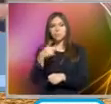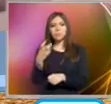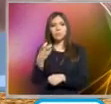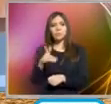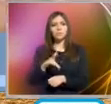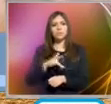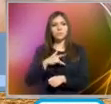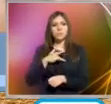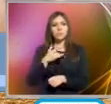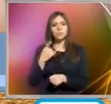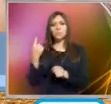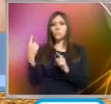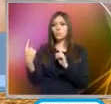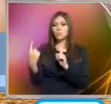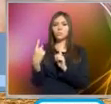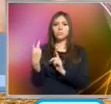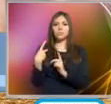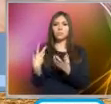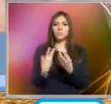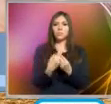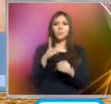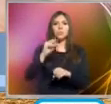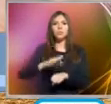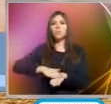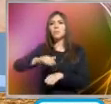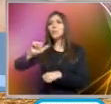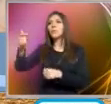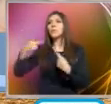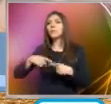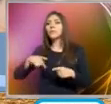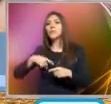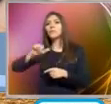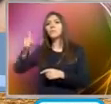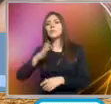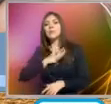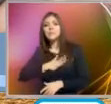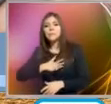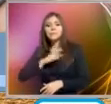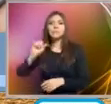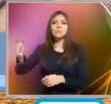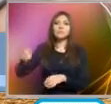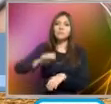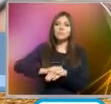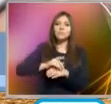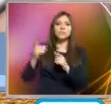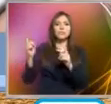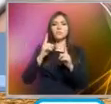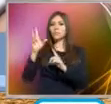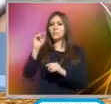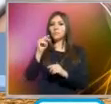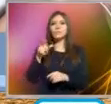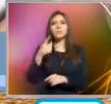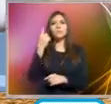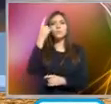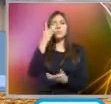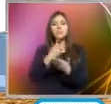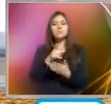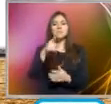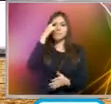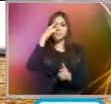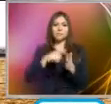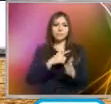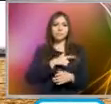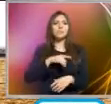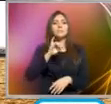es uno y uno, no más, no con terceros. Es decir, el acuerdo que va a haber entre la pareja que tú escojas y Sí. tú es bajo esos términos,